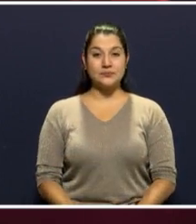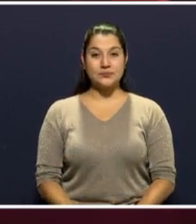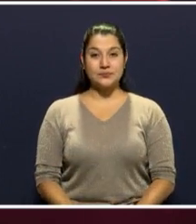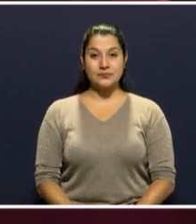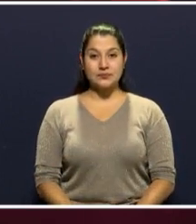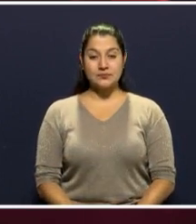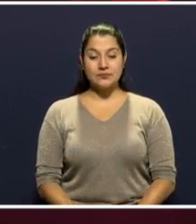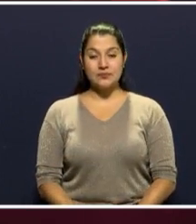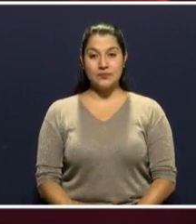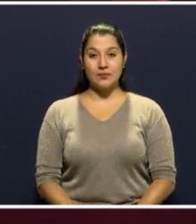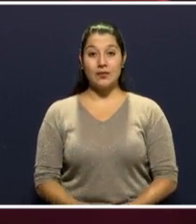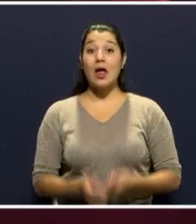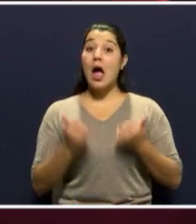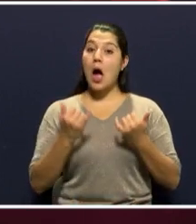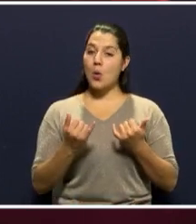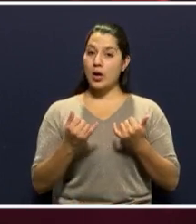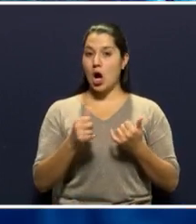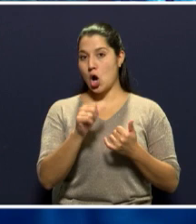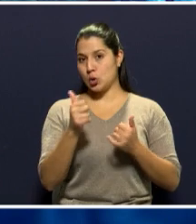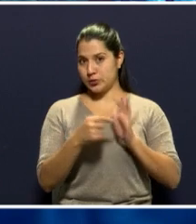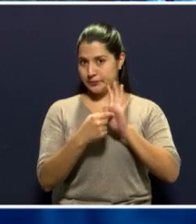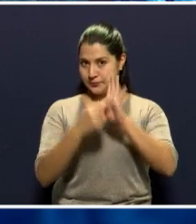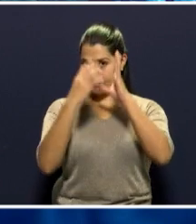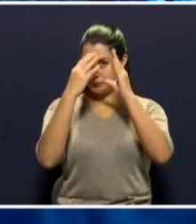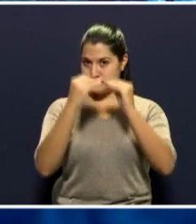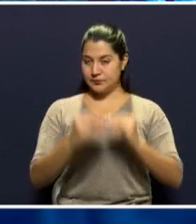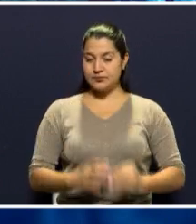24 horas. Vamos a la nueva pantalla.